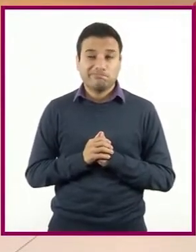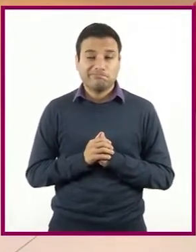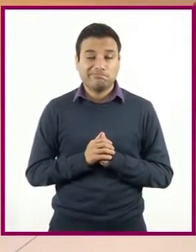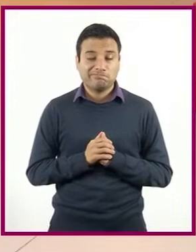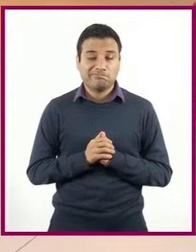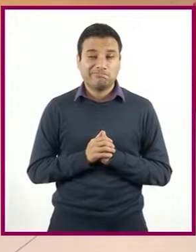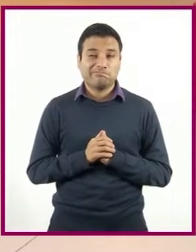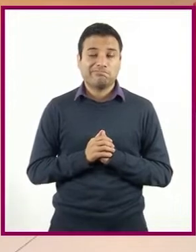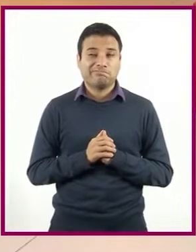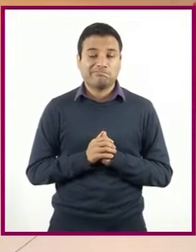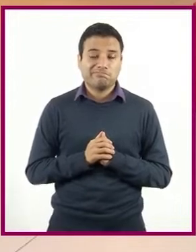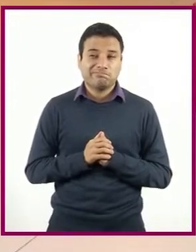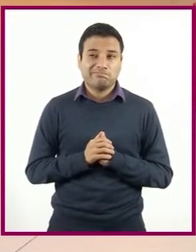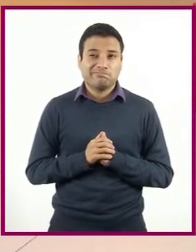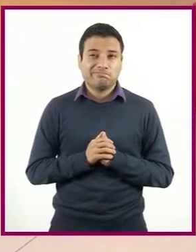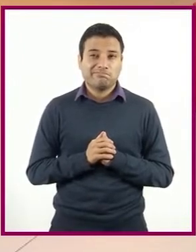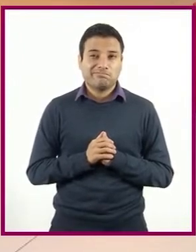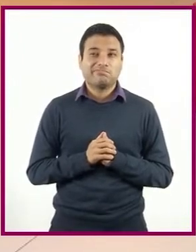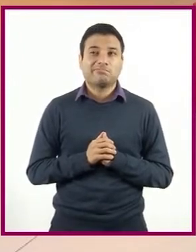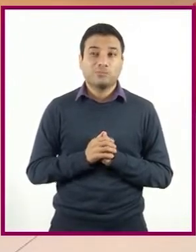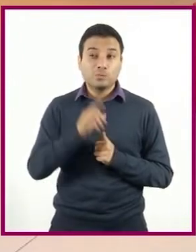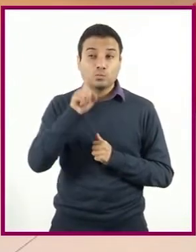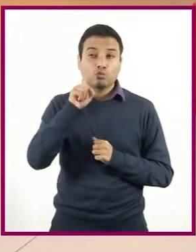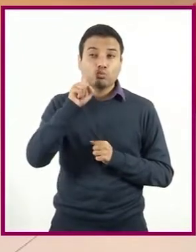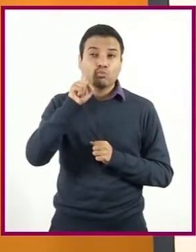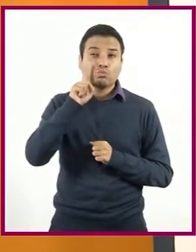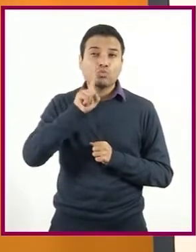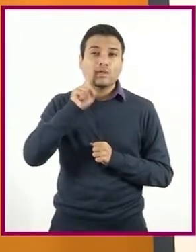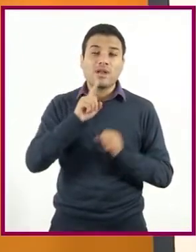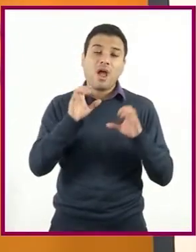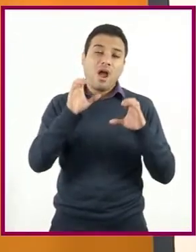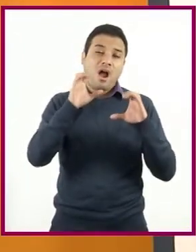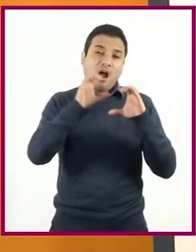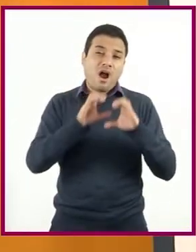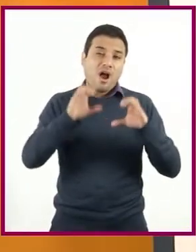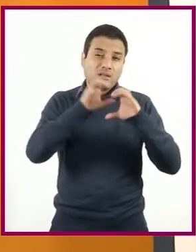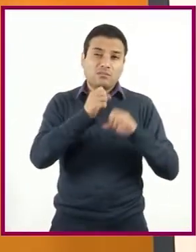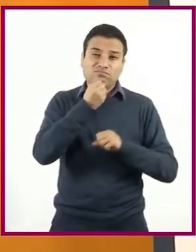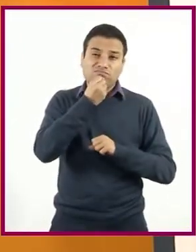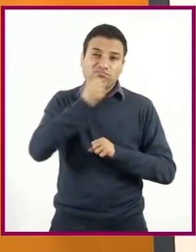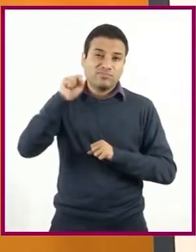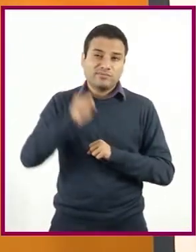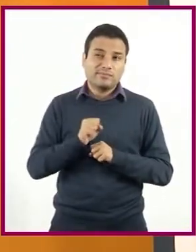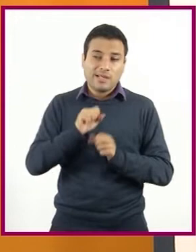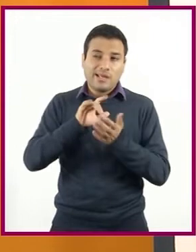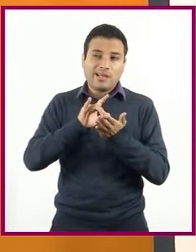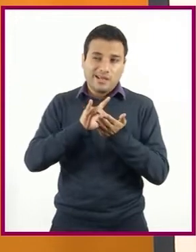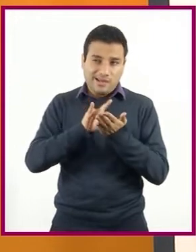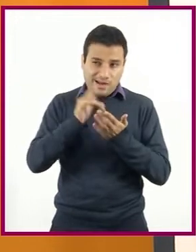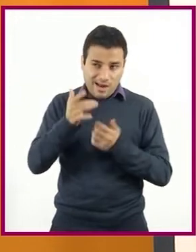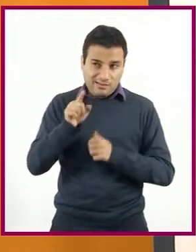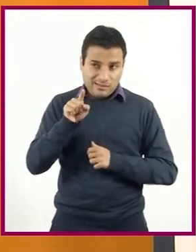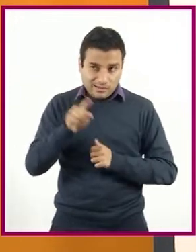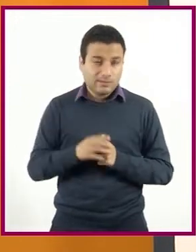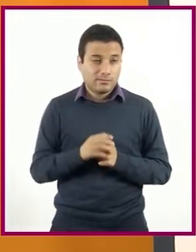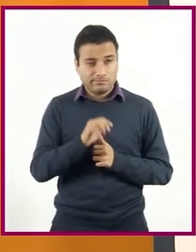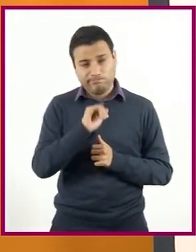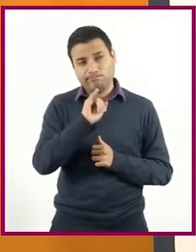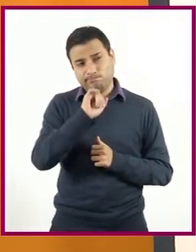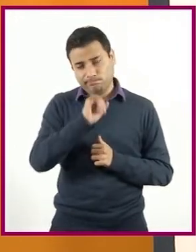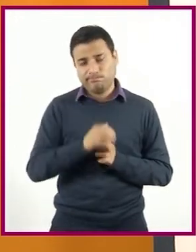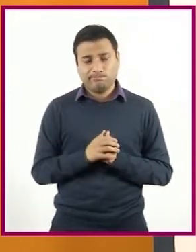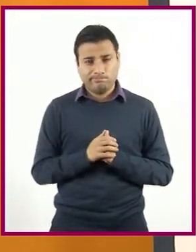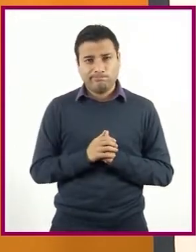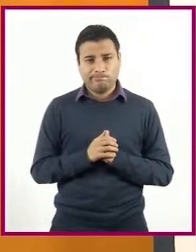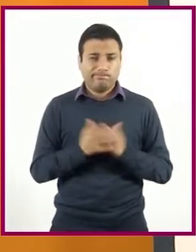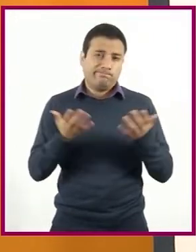quiere decir que todo su talento se lo debe a usted. Pues sí, ¿para qué les miento? Sí, sí.